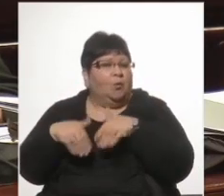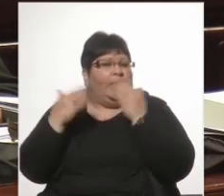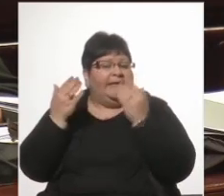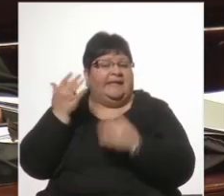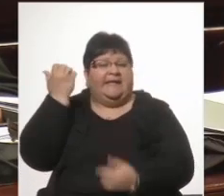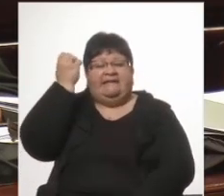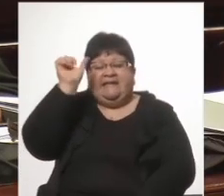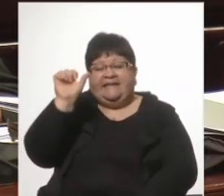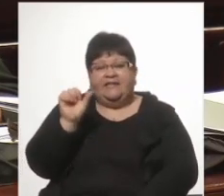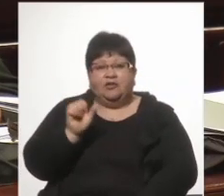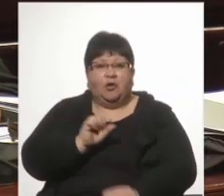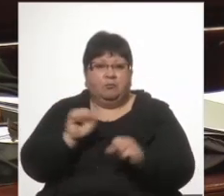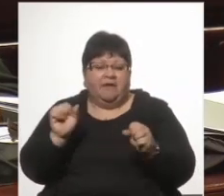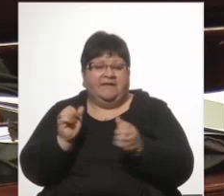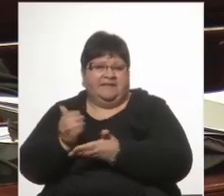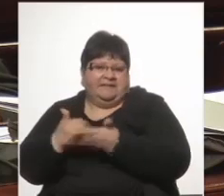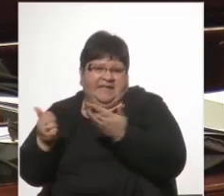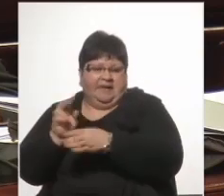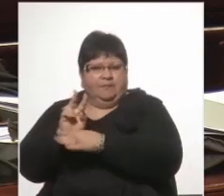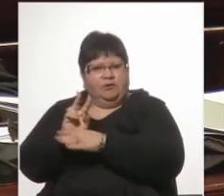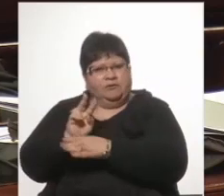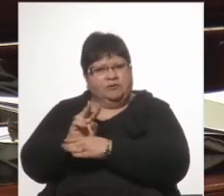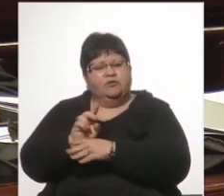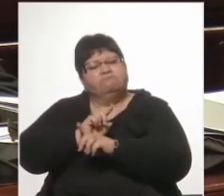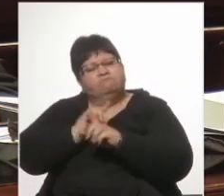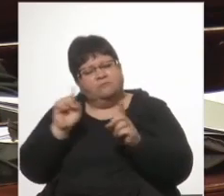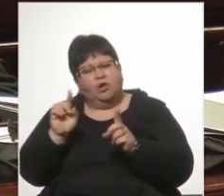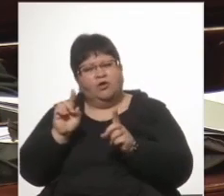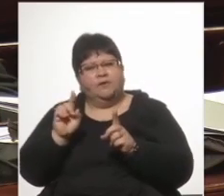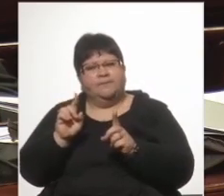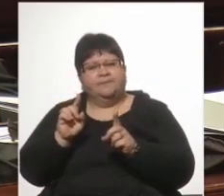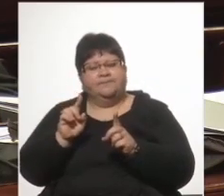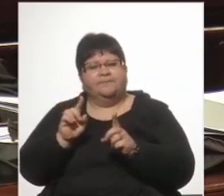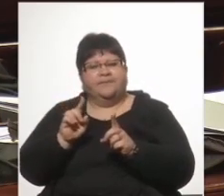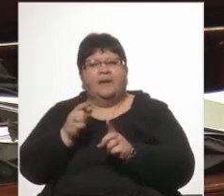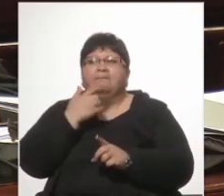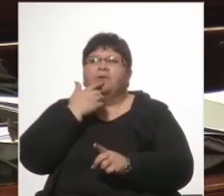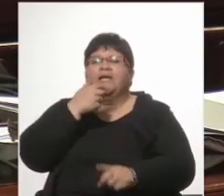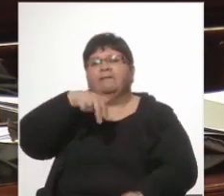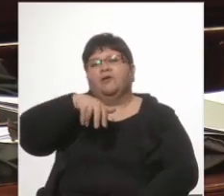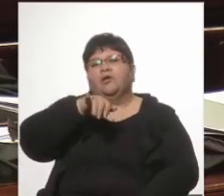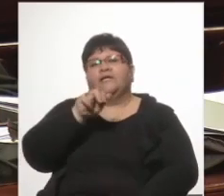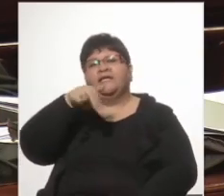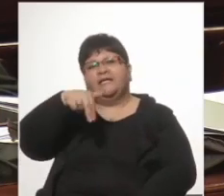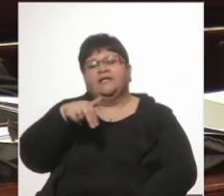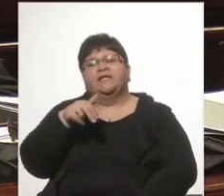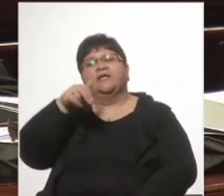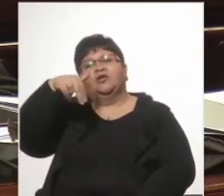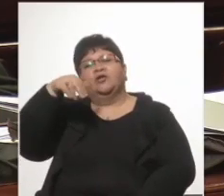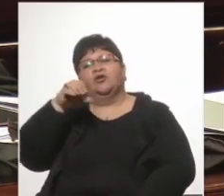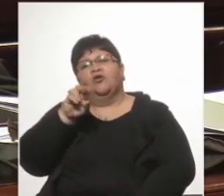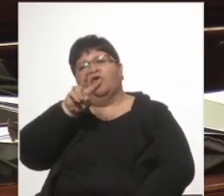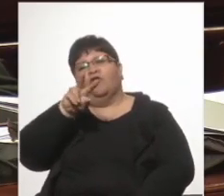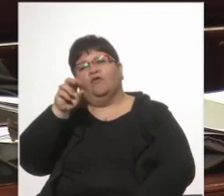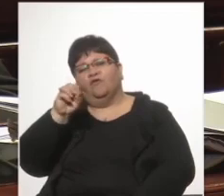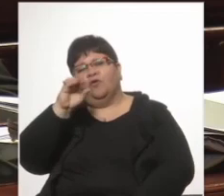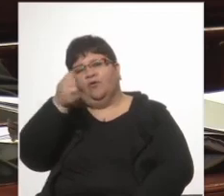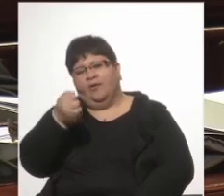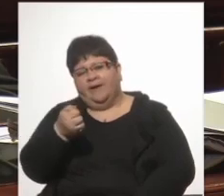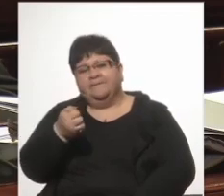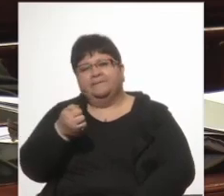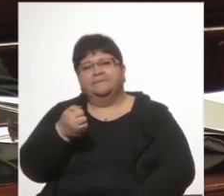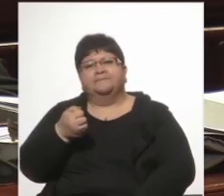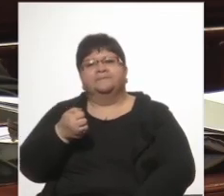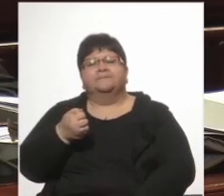desafuero. Así, en oportunidad de tratarse el desafuero del senador Rodolfo Noboa, se expresó por el senador Gamú. En